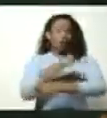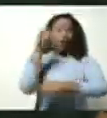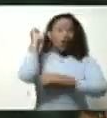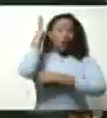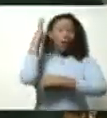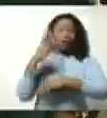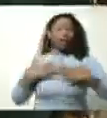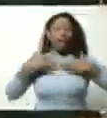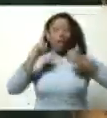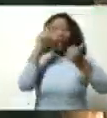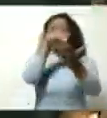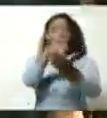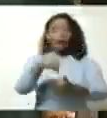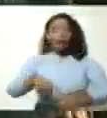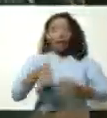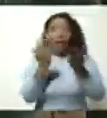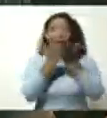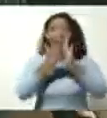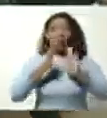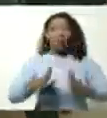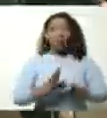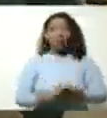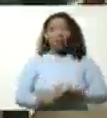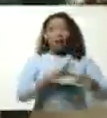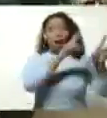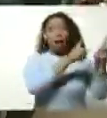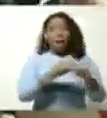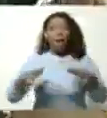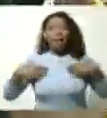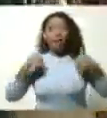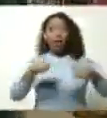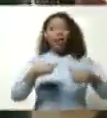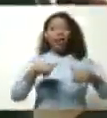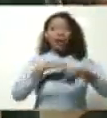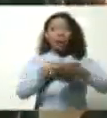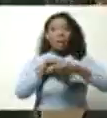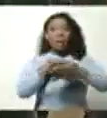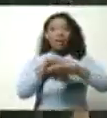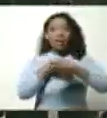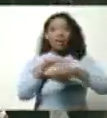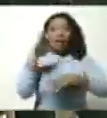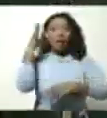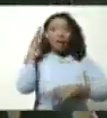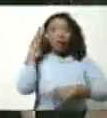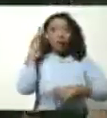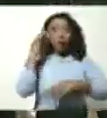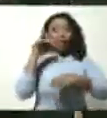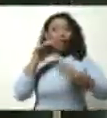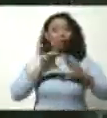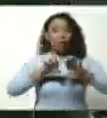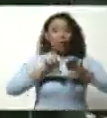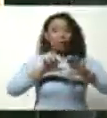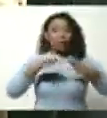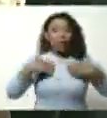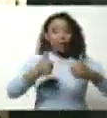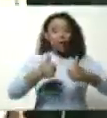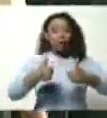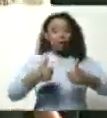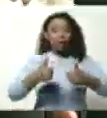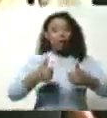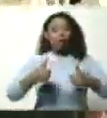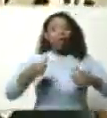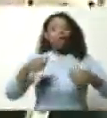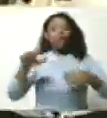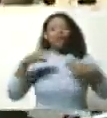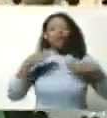La salud llegó a la escuela, el plan salud. Aquí está la ministra Magali. Yo quisiera que la ministra, bueno, nos